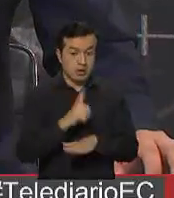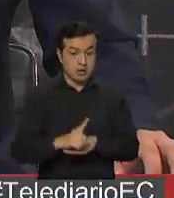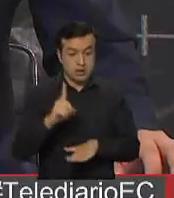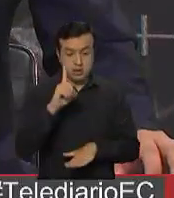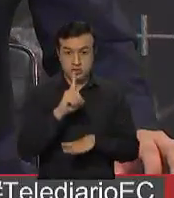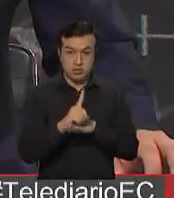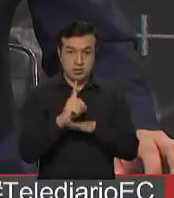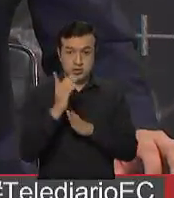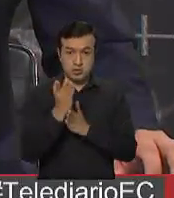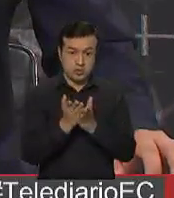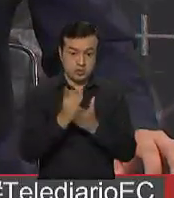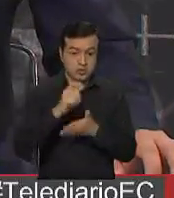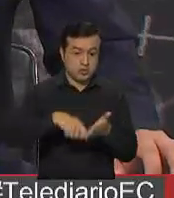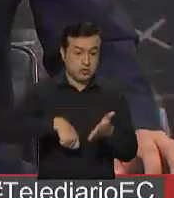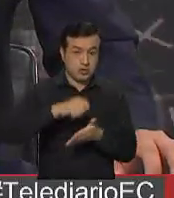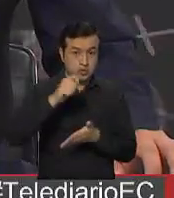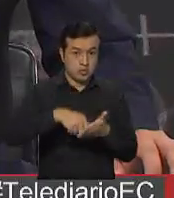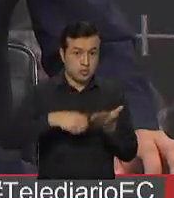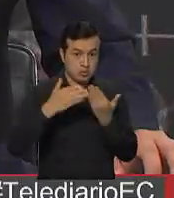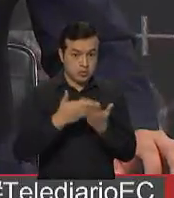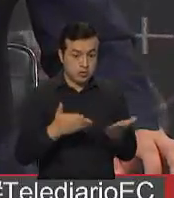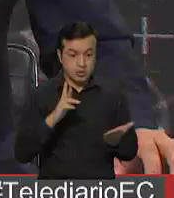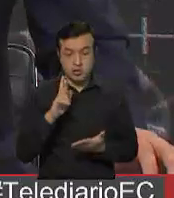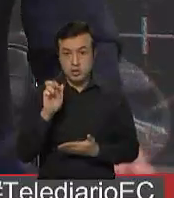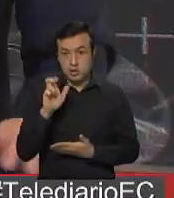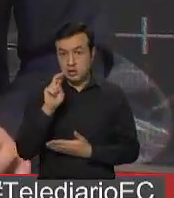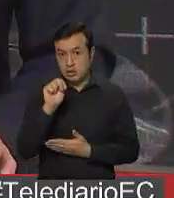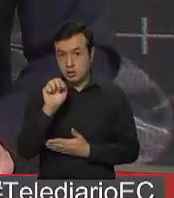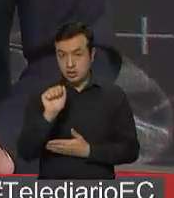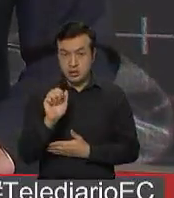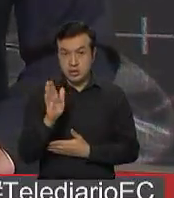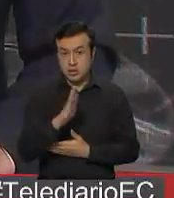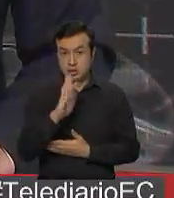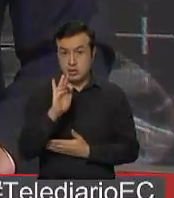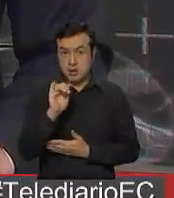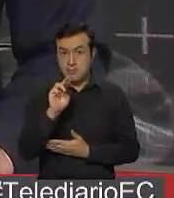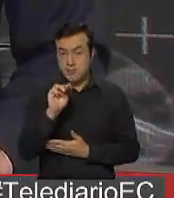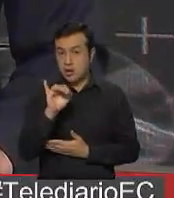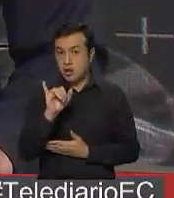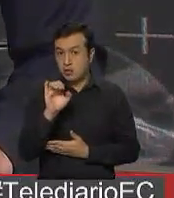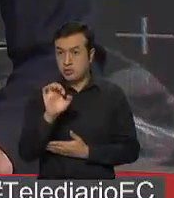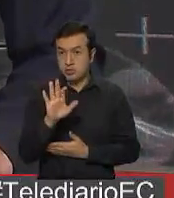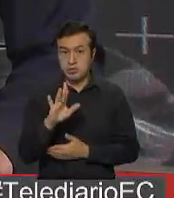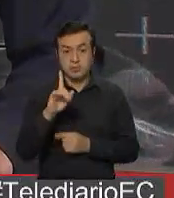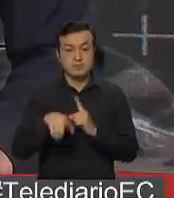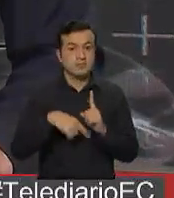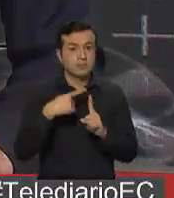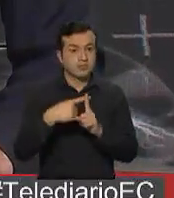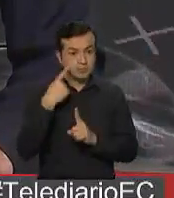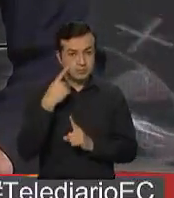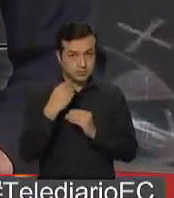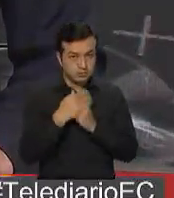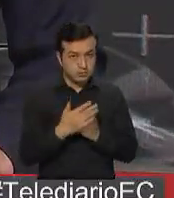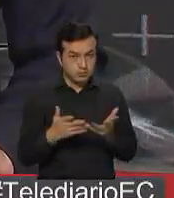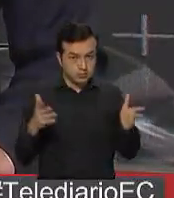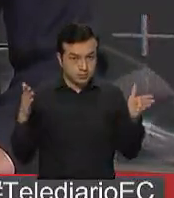del Servicio de Contratación de Obras, René Tamayo Silva, contra quien también se dictó prisión preventiva.